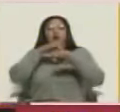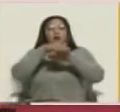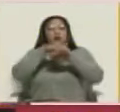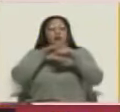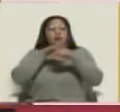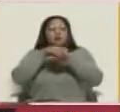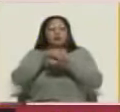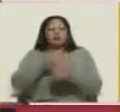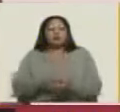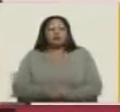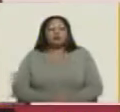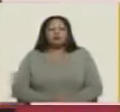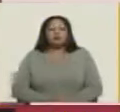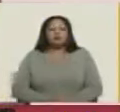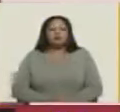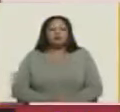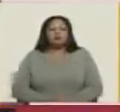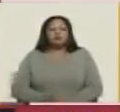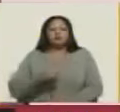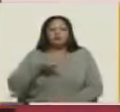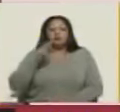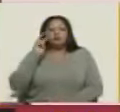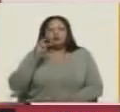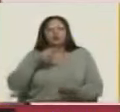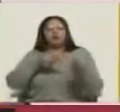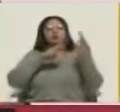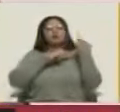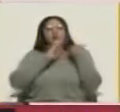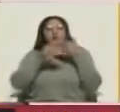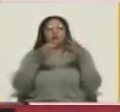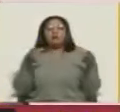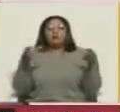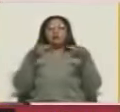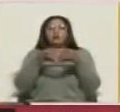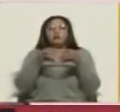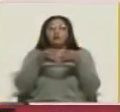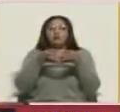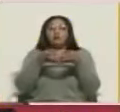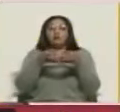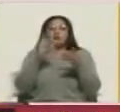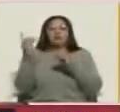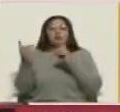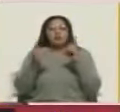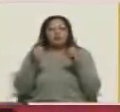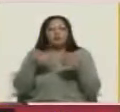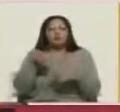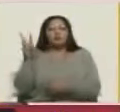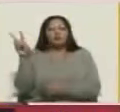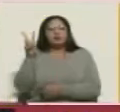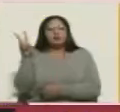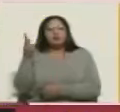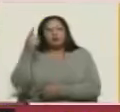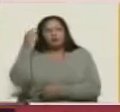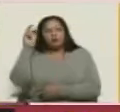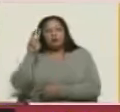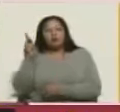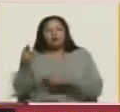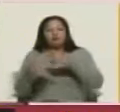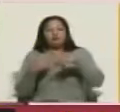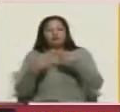Rodríguez, que además es el responsable del equipo de diálogo por Venezuela, por la Revolución Bolivariana.